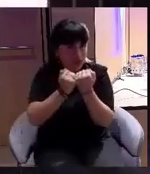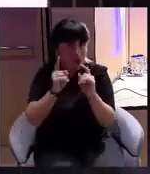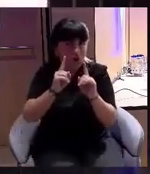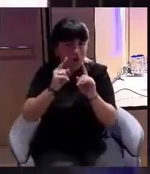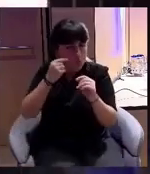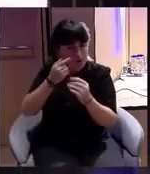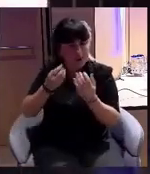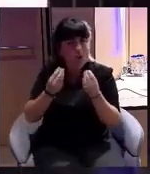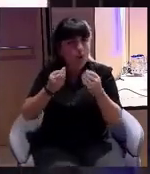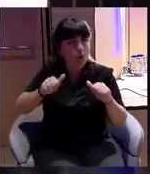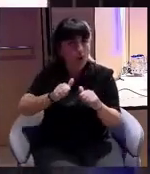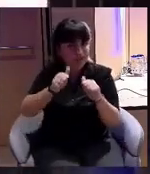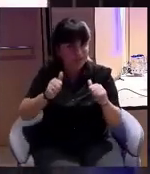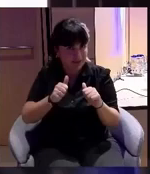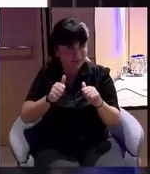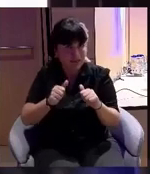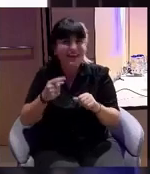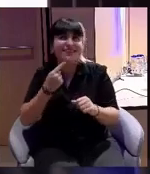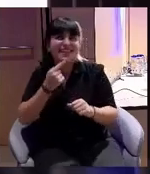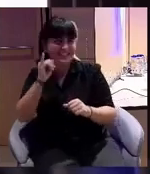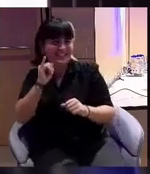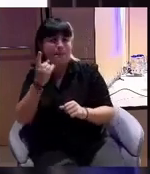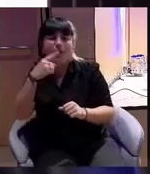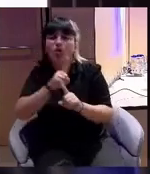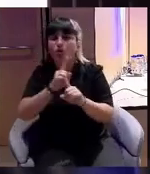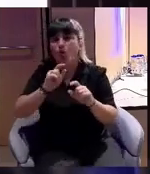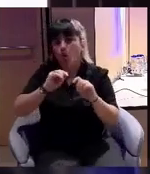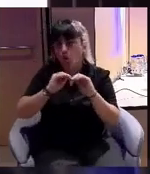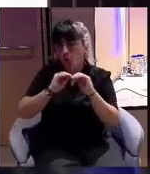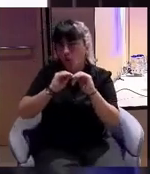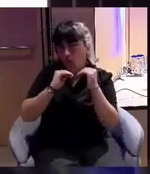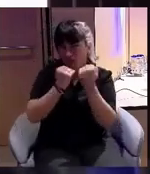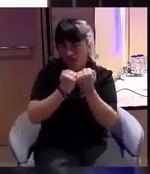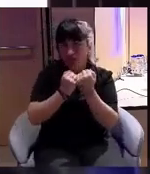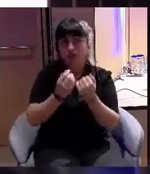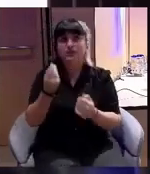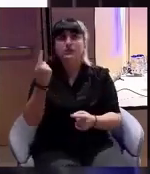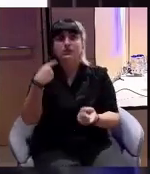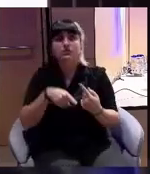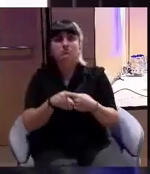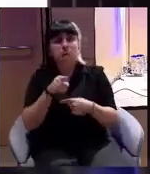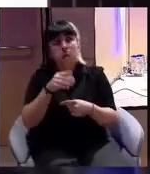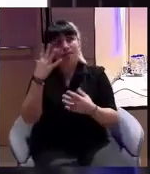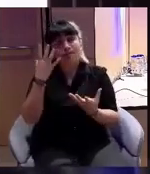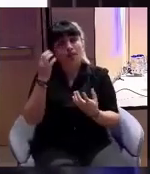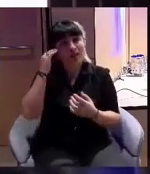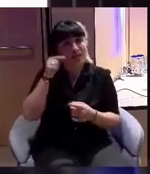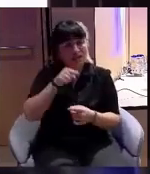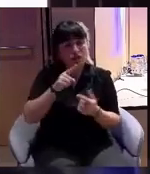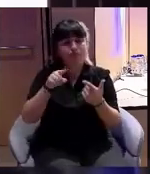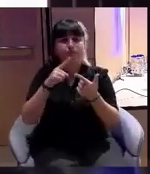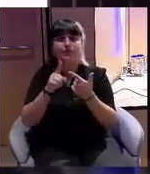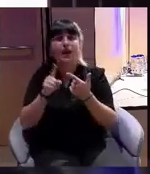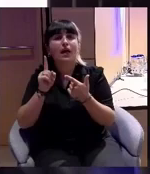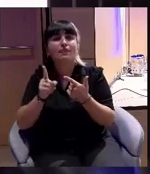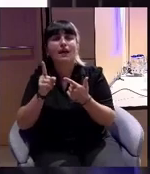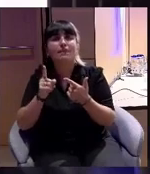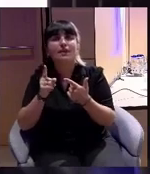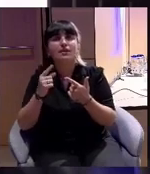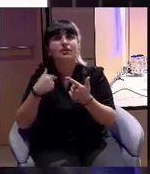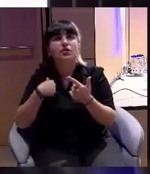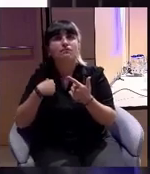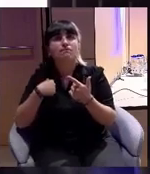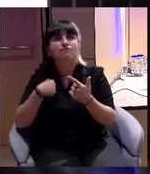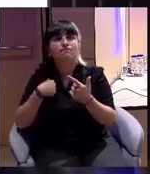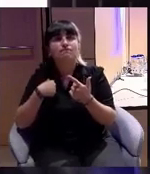hiciste entonces si ustedes tienen como esa información o lograron cruzar esa información y lo otro que también me parece interesante CR usándolo con la pregunta